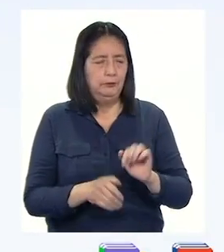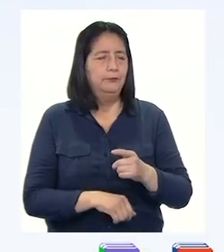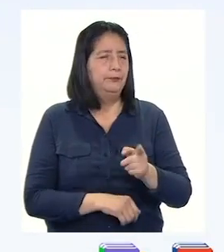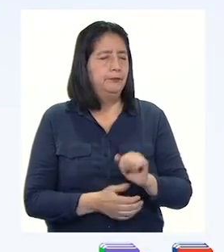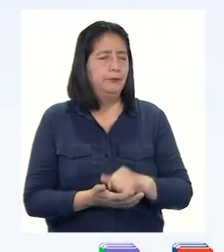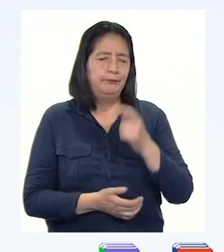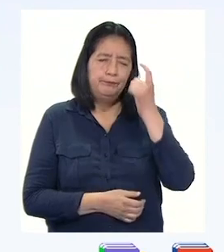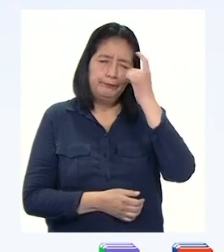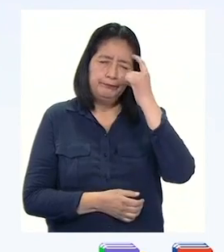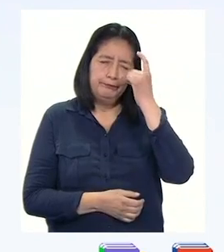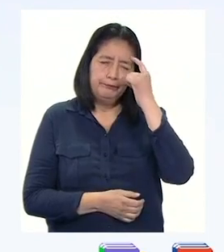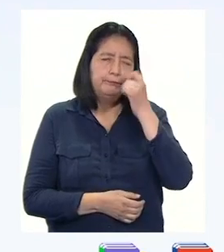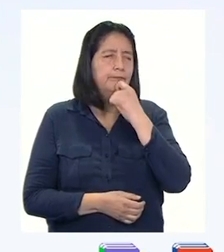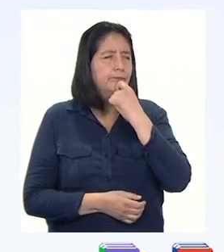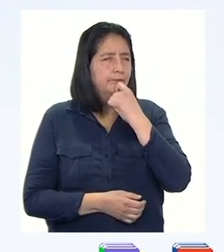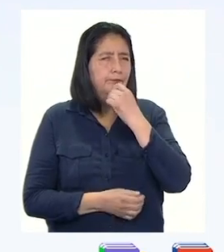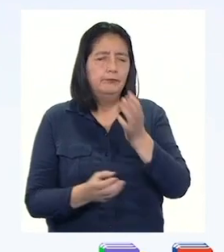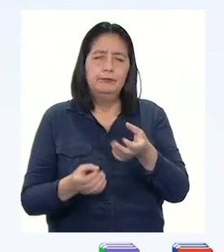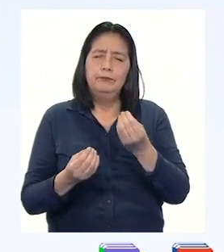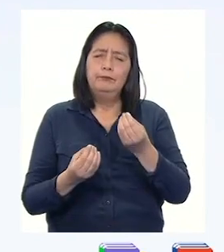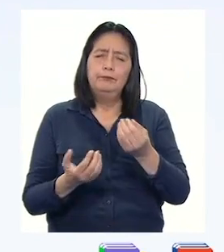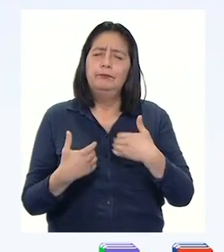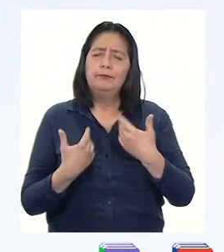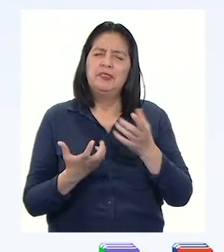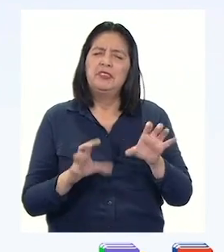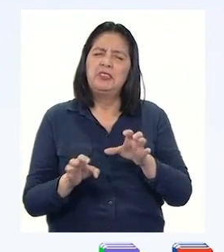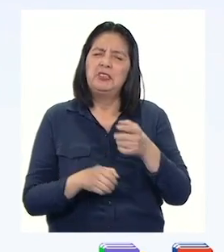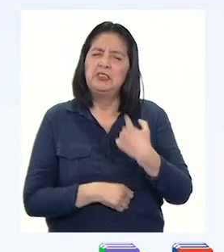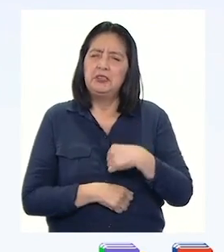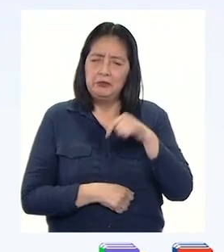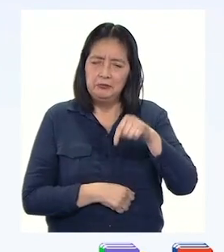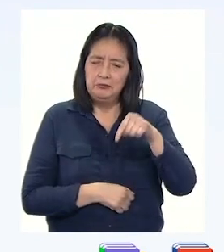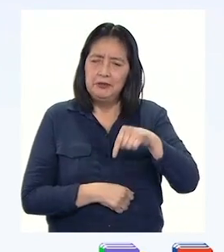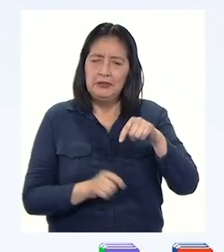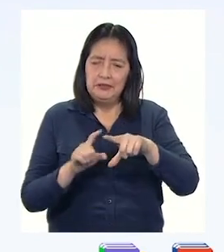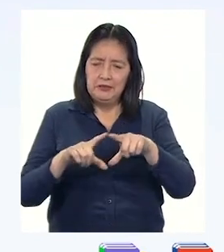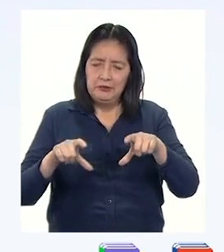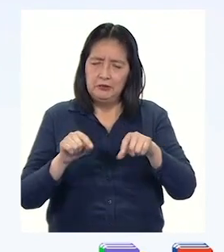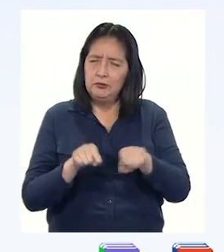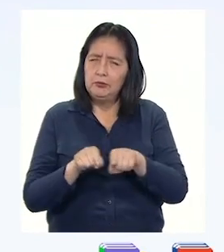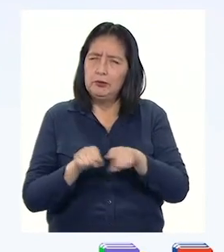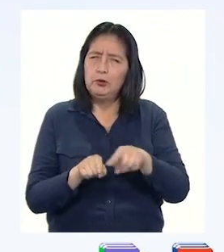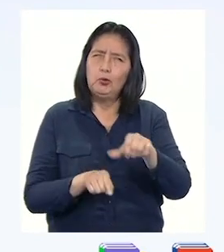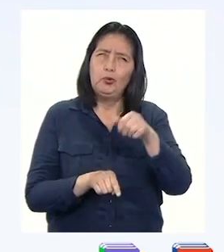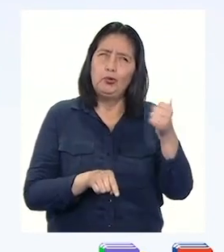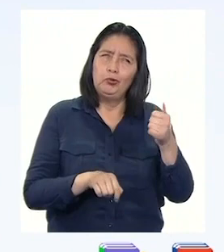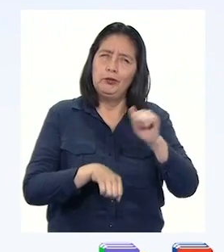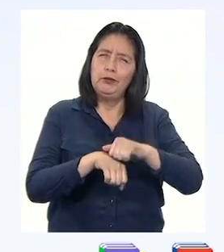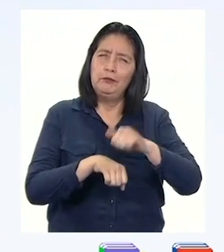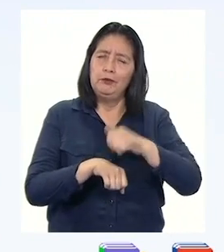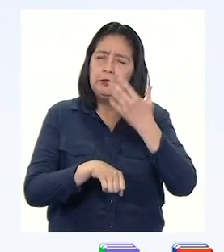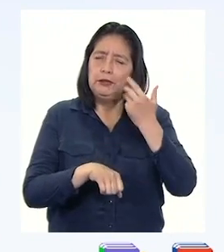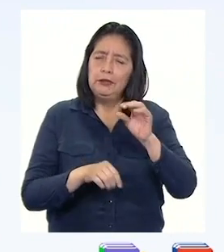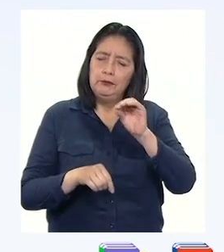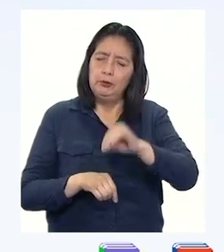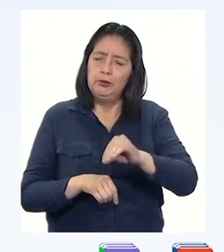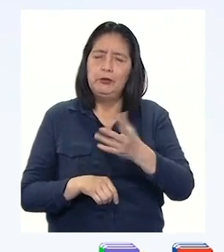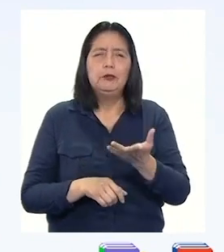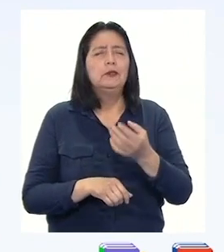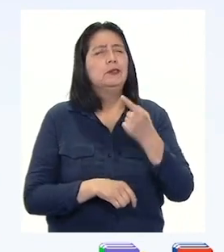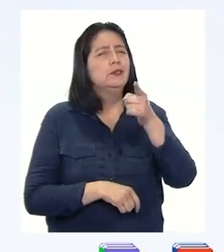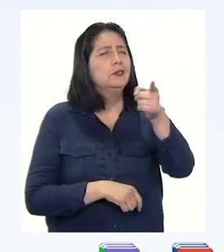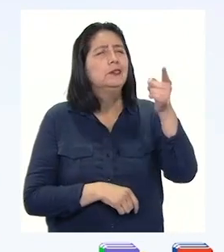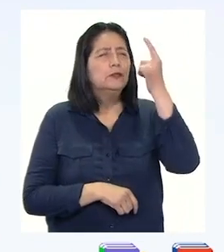bien, pensemos. ¿Cómo podríamos hacer para que en esta casilla haya también una piedrita blanca?